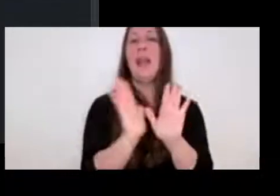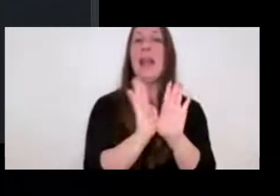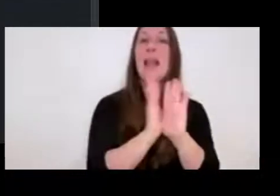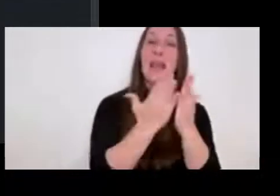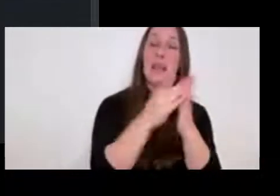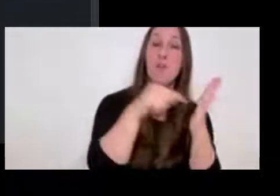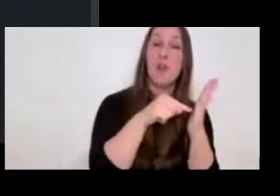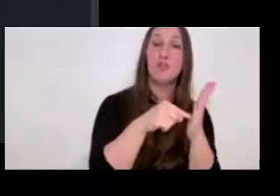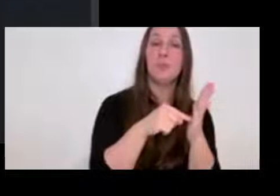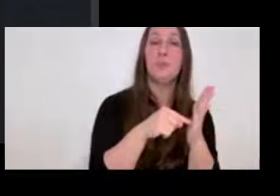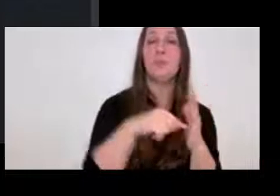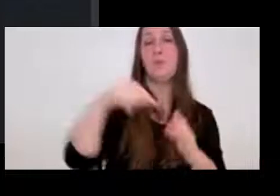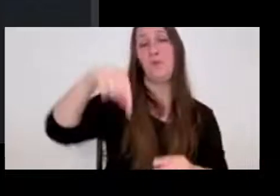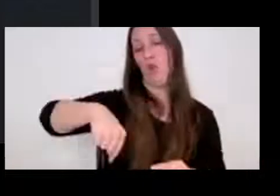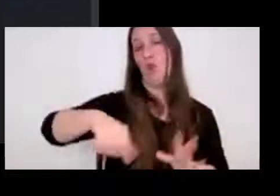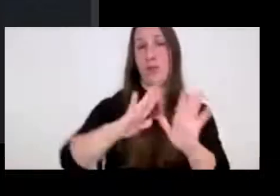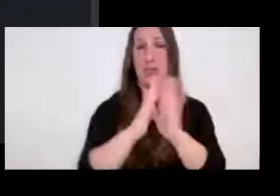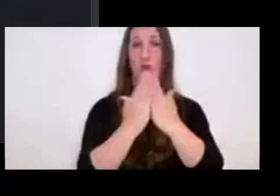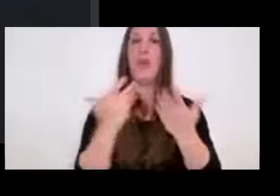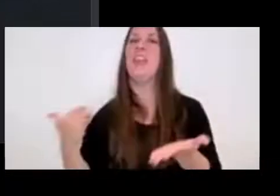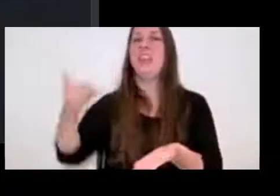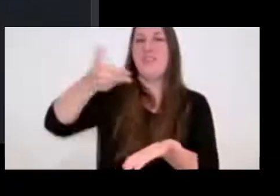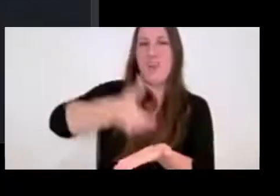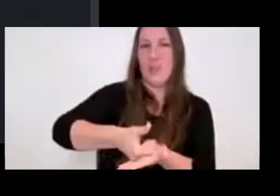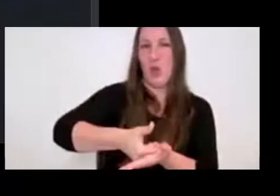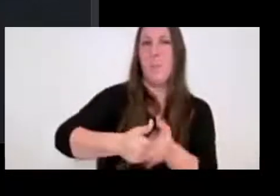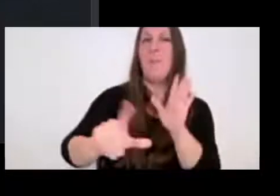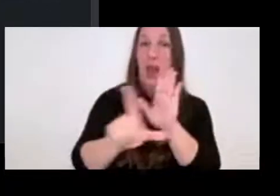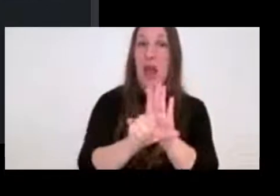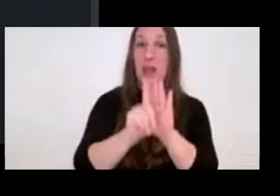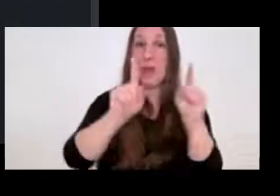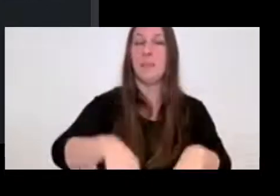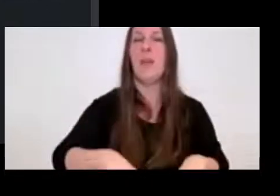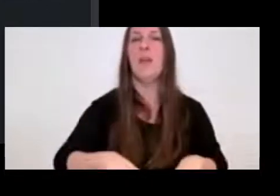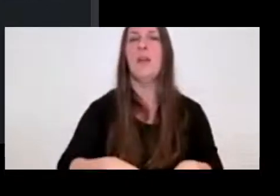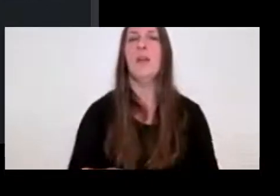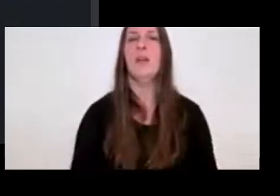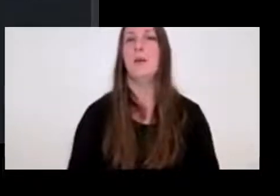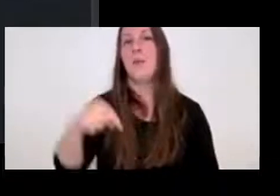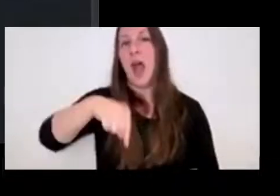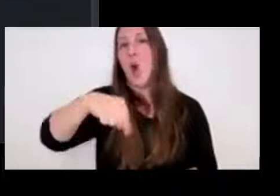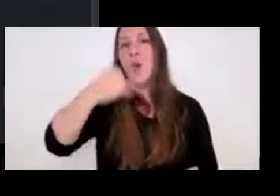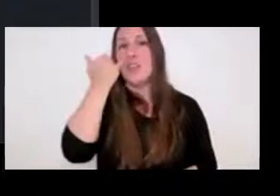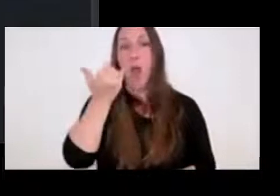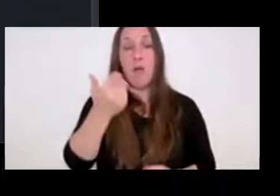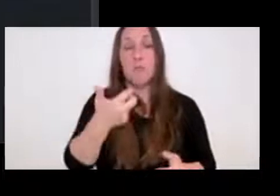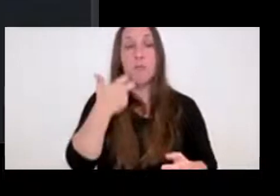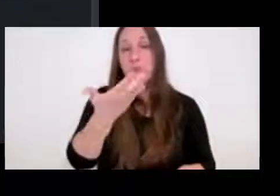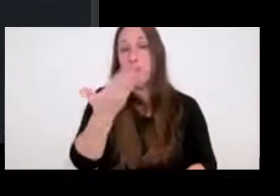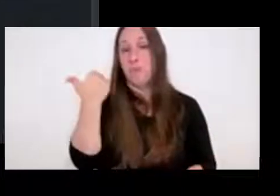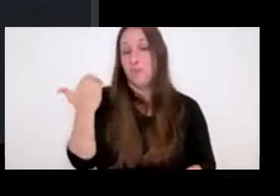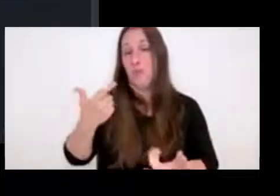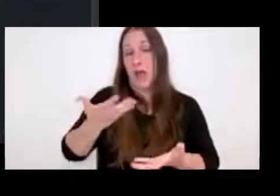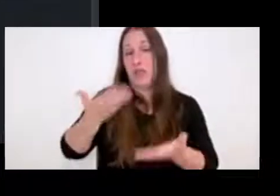yo ahora hice uno de inversiones para la ley también, y ya, digamos, está atrasado. Y en EDICOM, que estamos